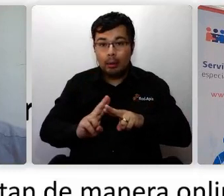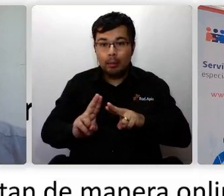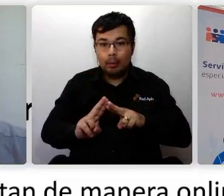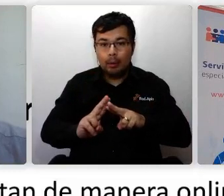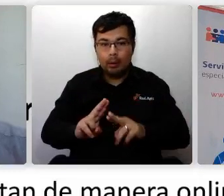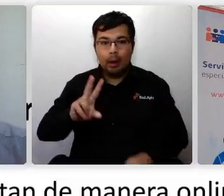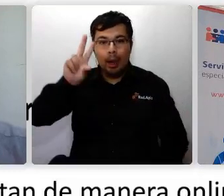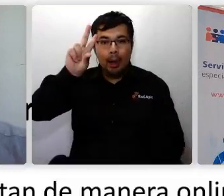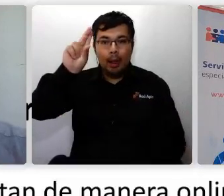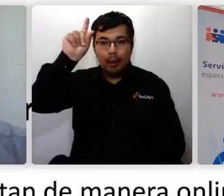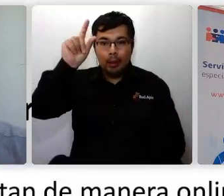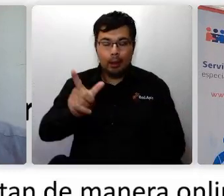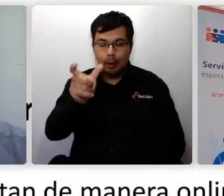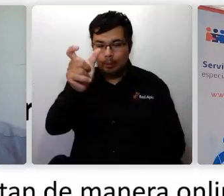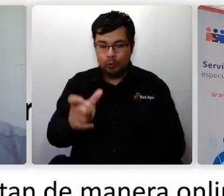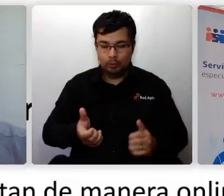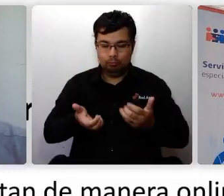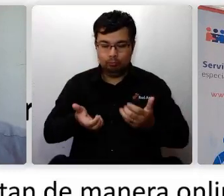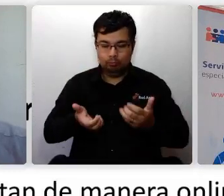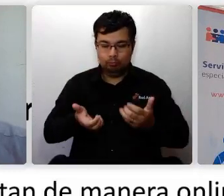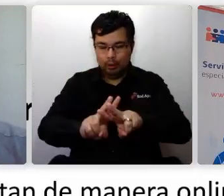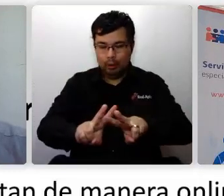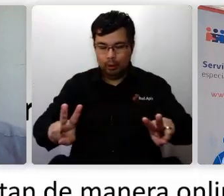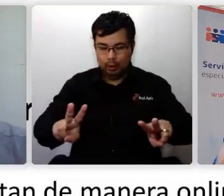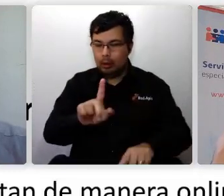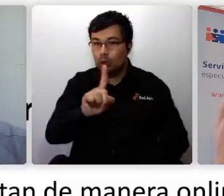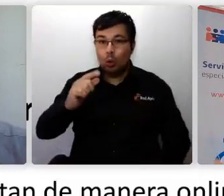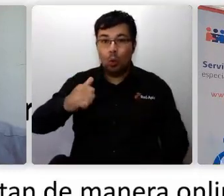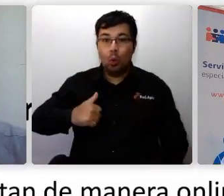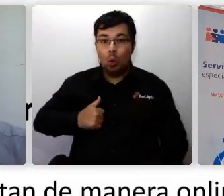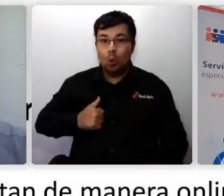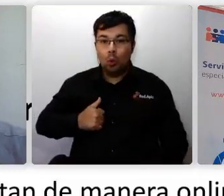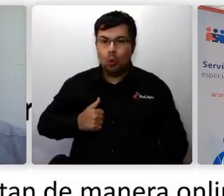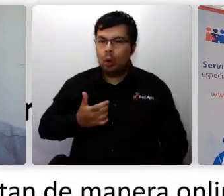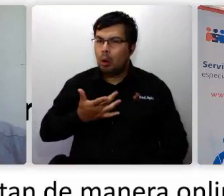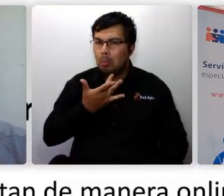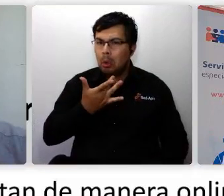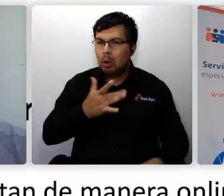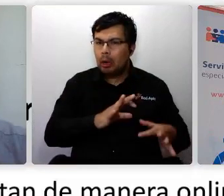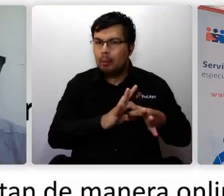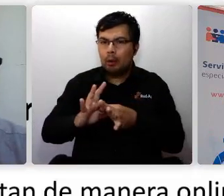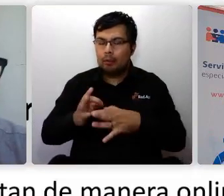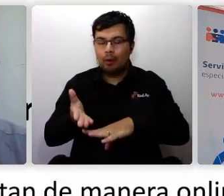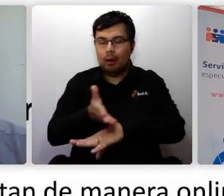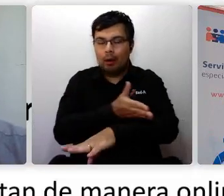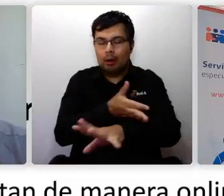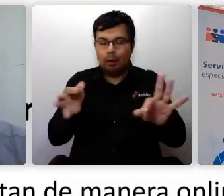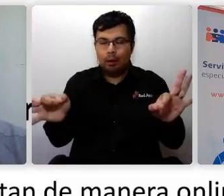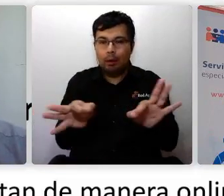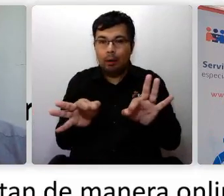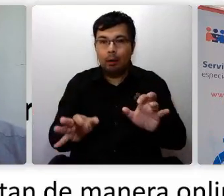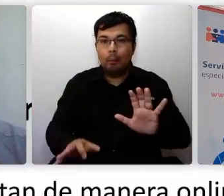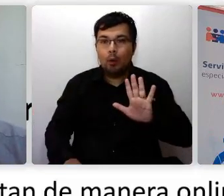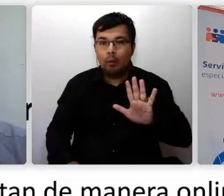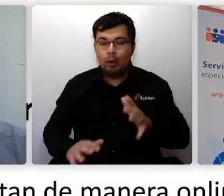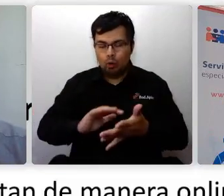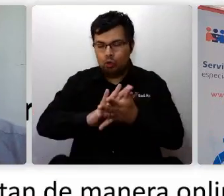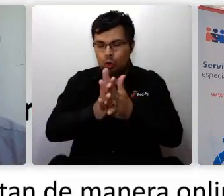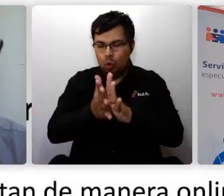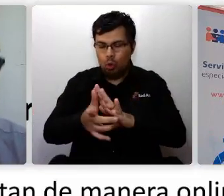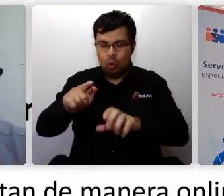dejarlo tranquilo que en realidad, si no aplica algo, es por algo, es saber por qué no aplica. Por ejemplo, ya están todos los tiempos